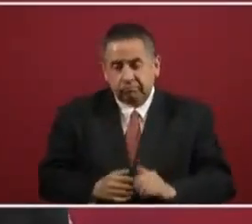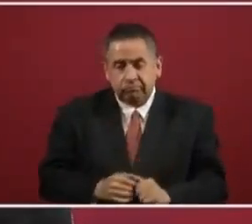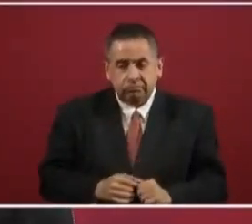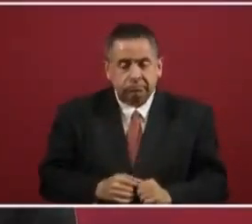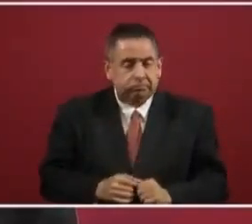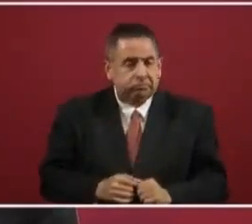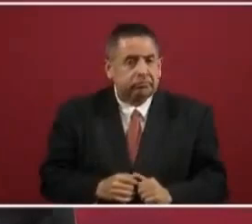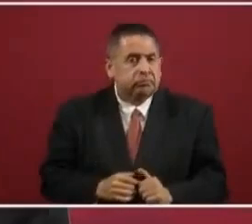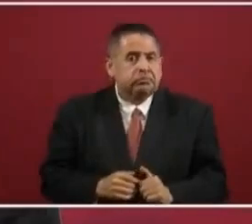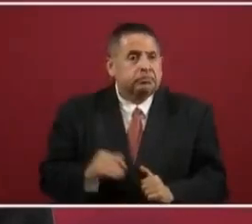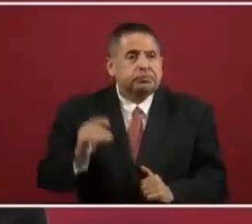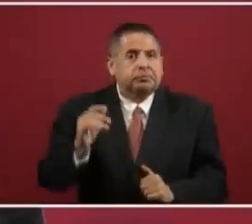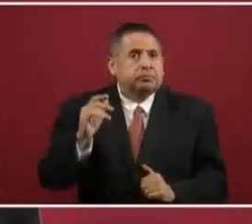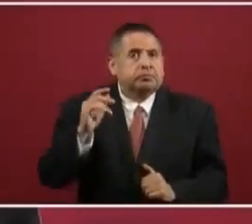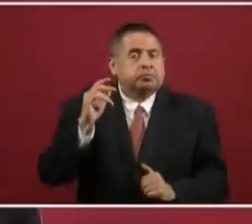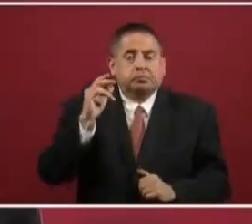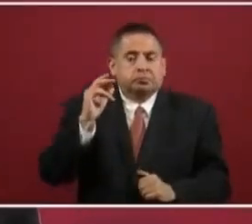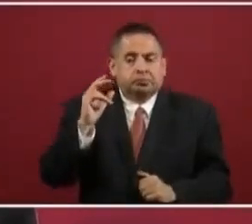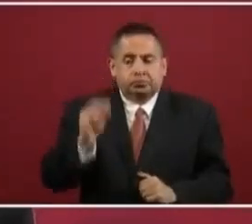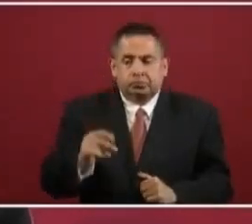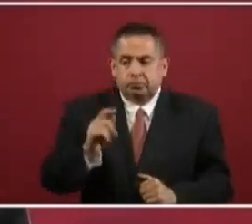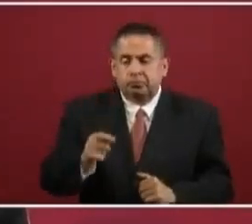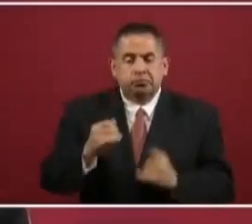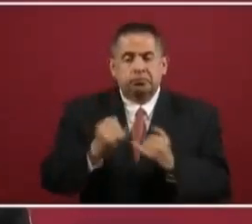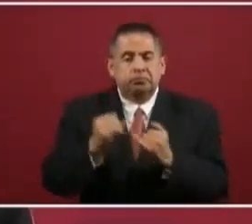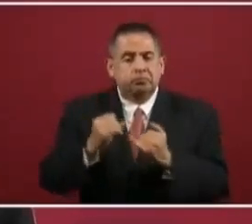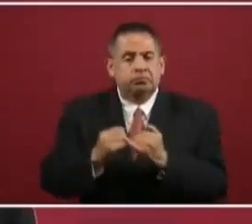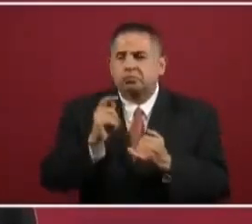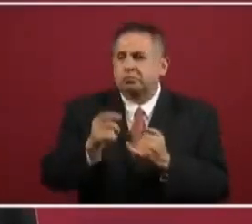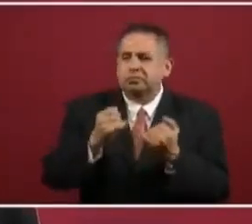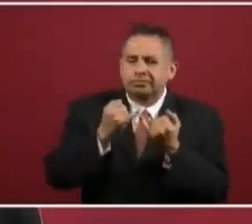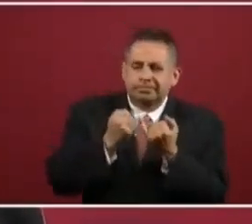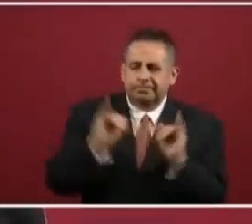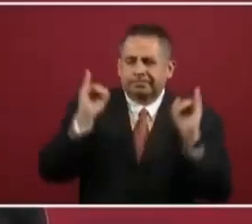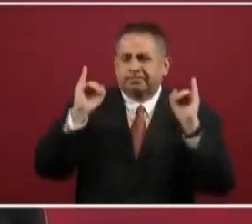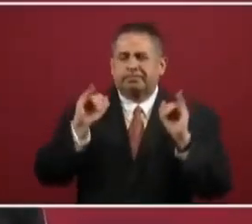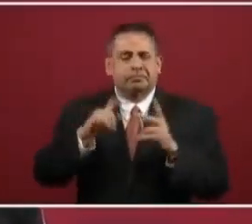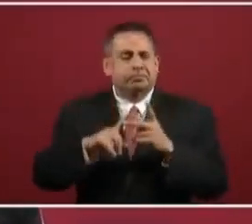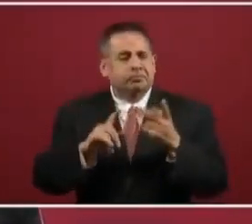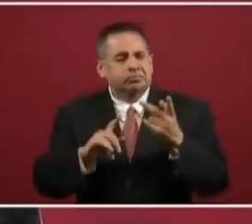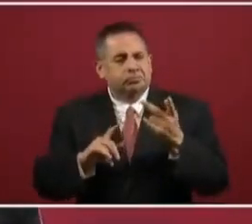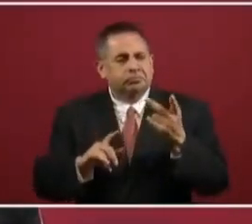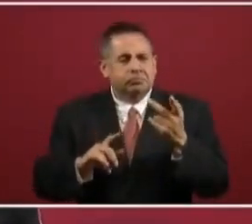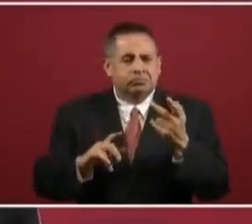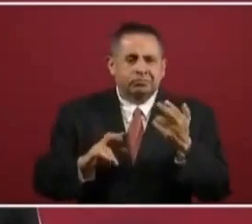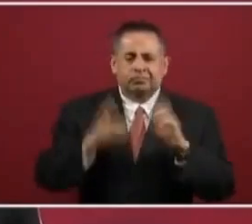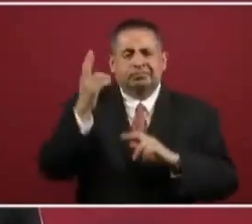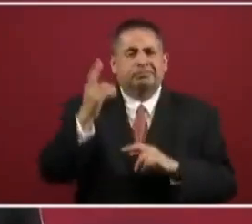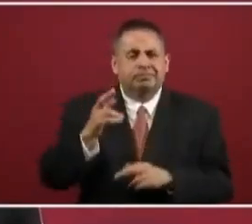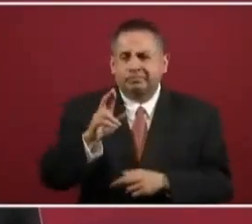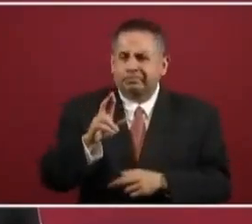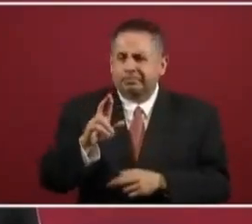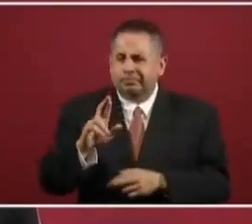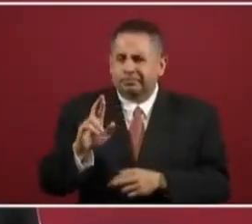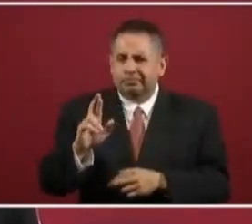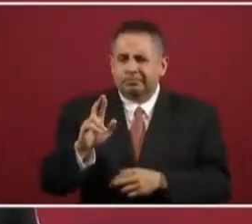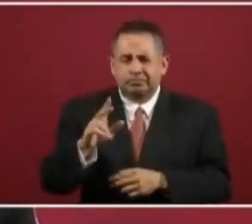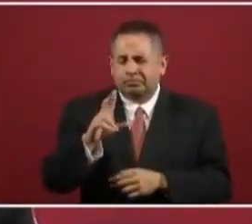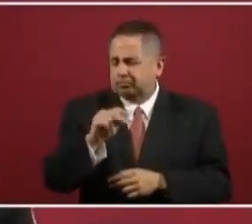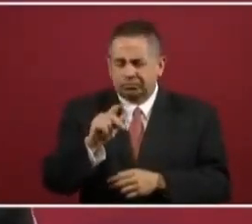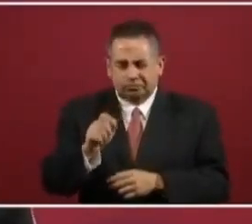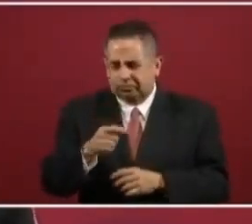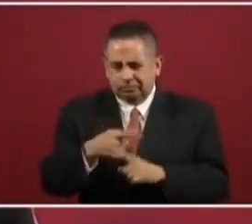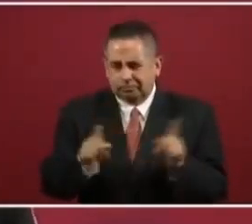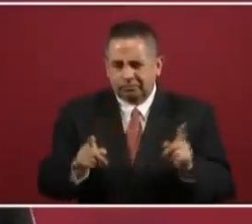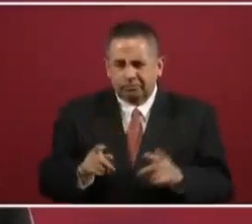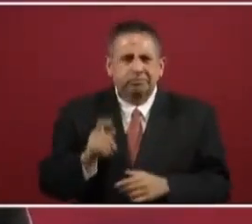transformación no es como la independencia como la reforma como la revolución